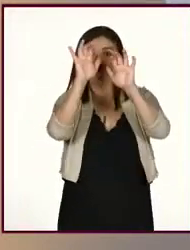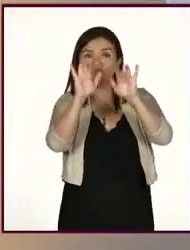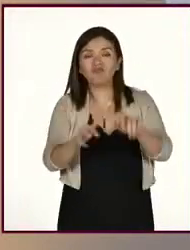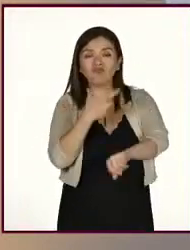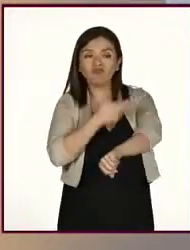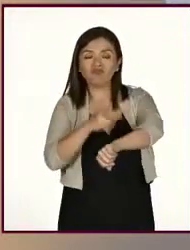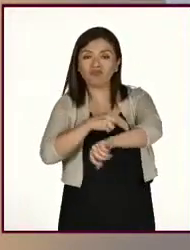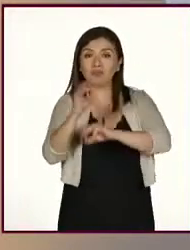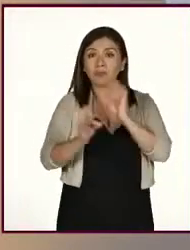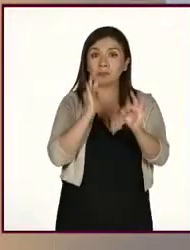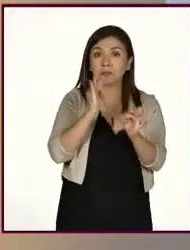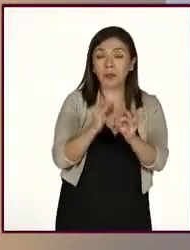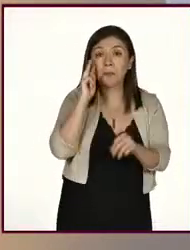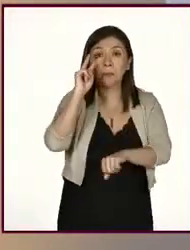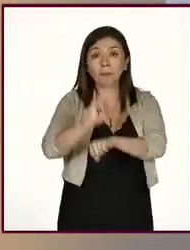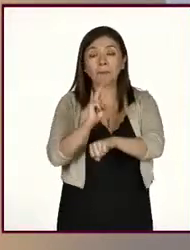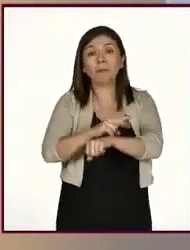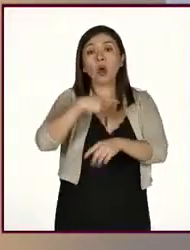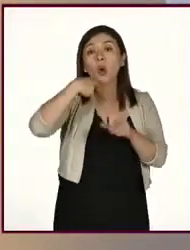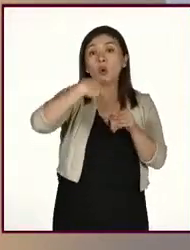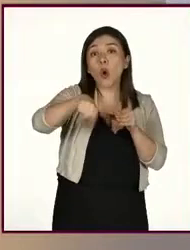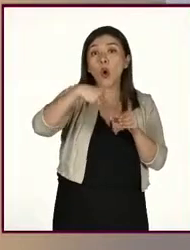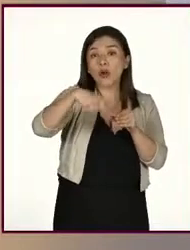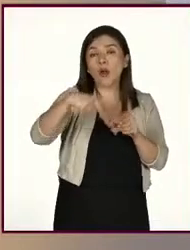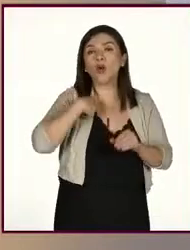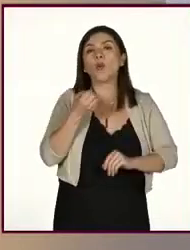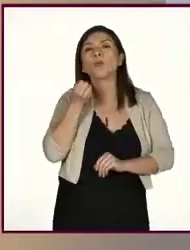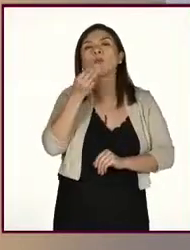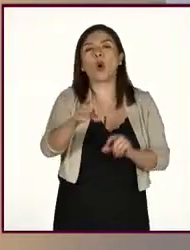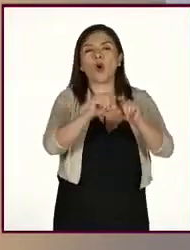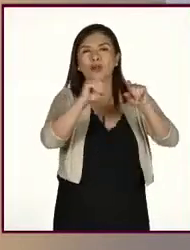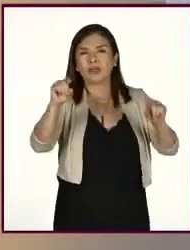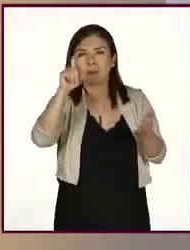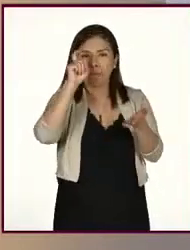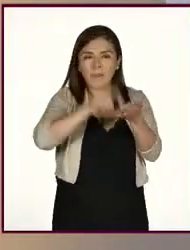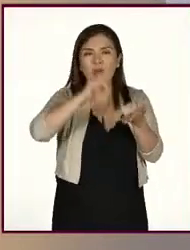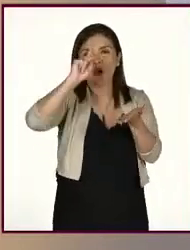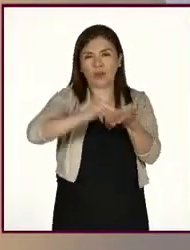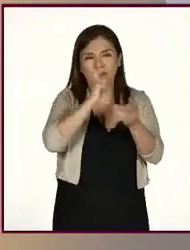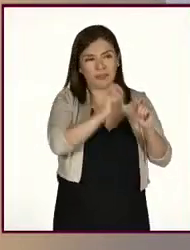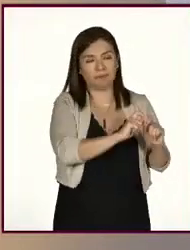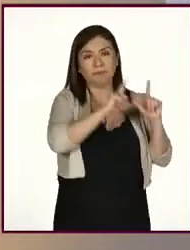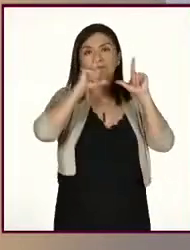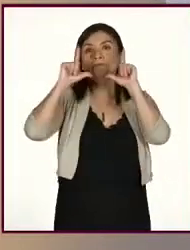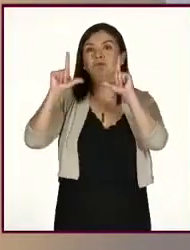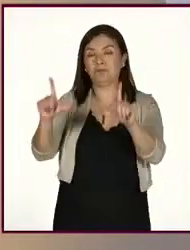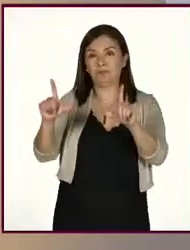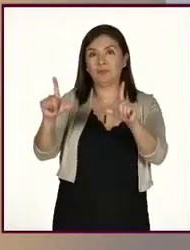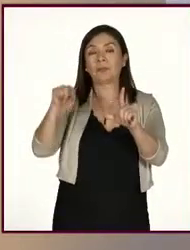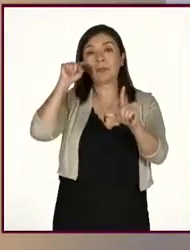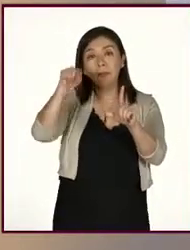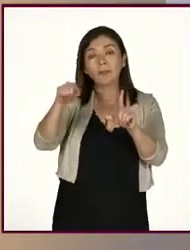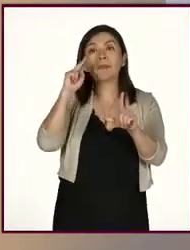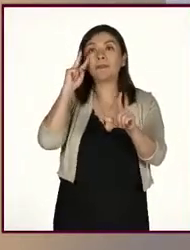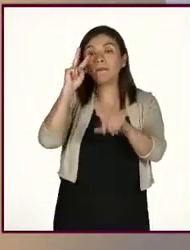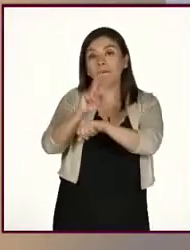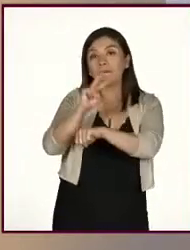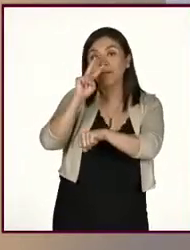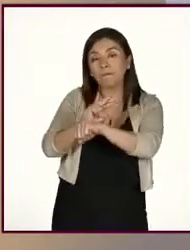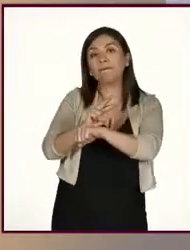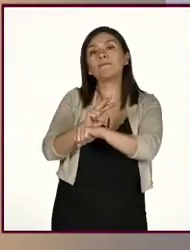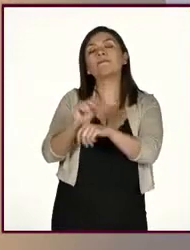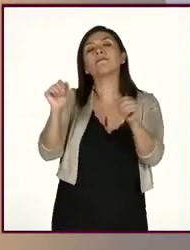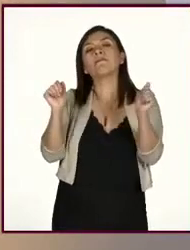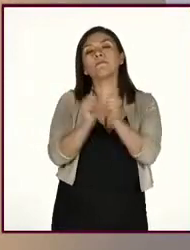el proceso. Validen en su correo electrónico el registro e inicien sesión nuevamente en el enlace que proporcionamos para